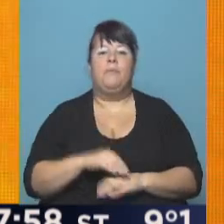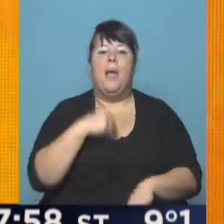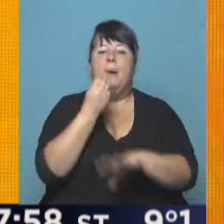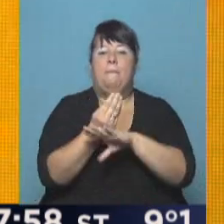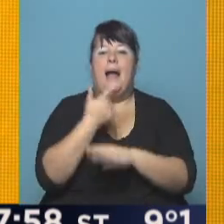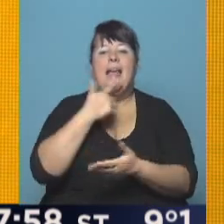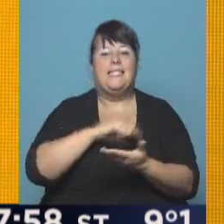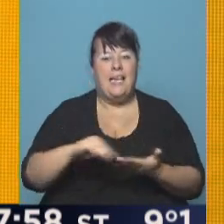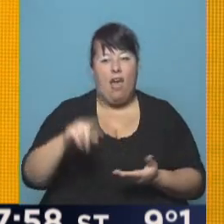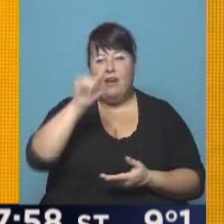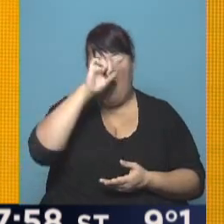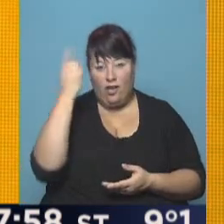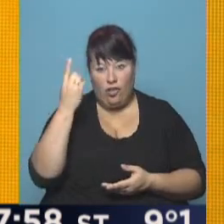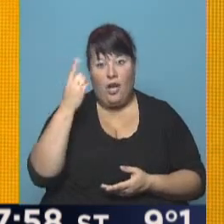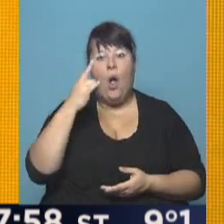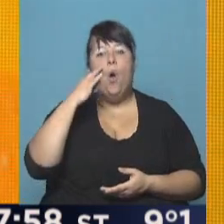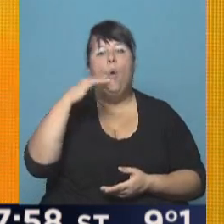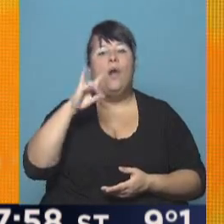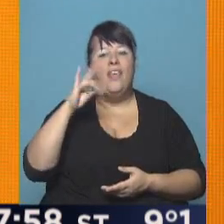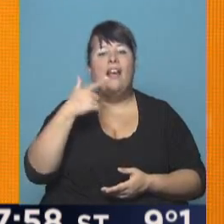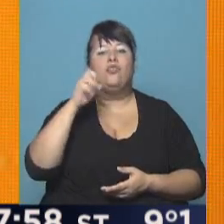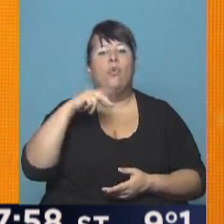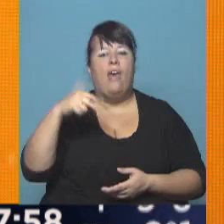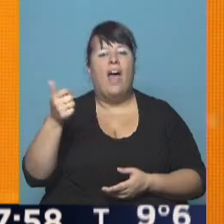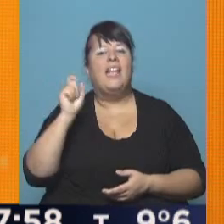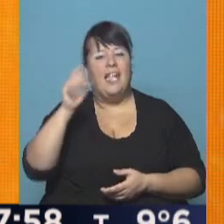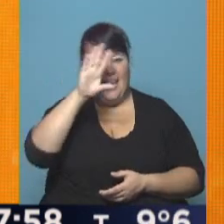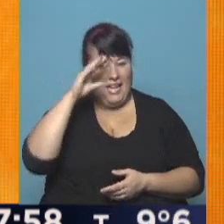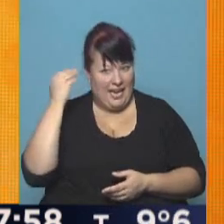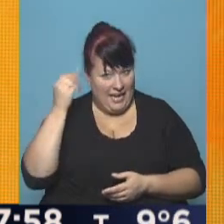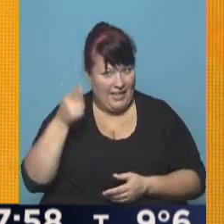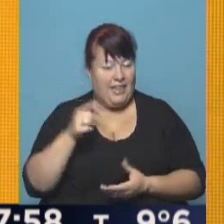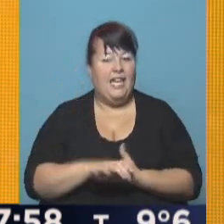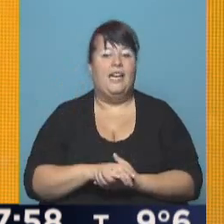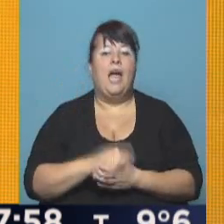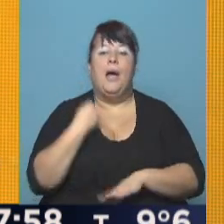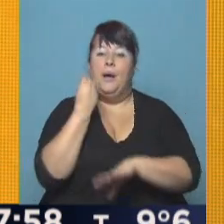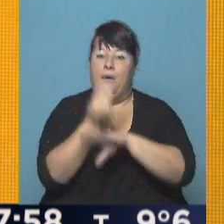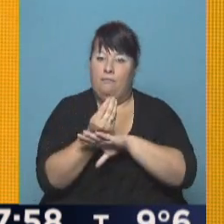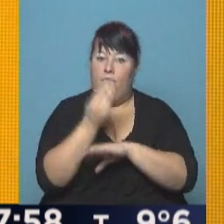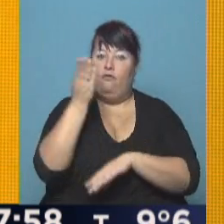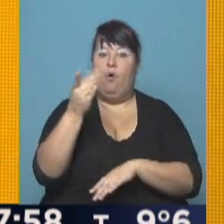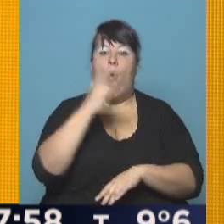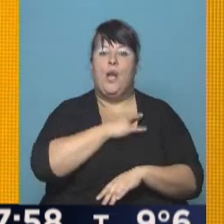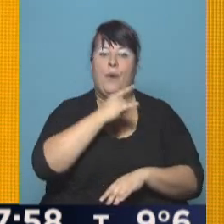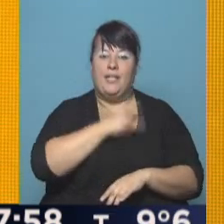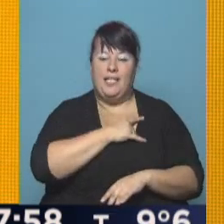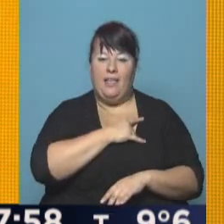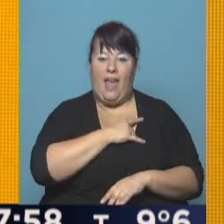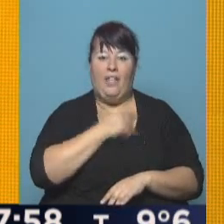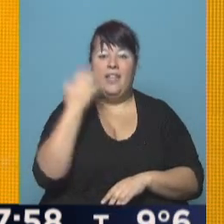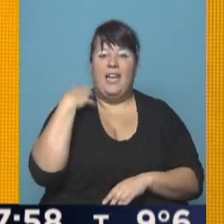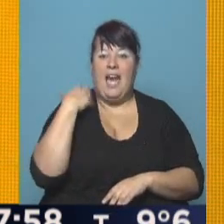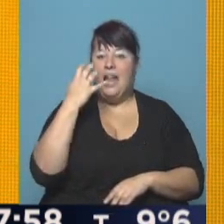Precandidata a senadora nacional por Unidad Ciudadana, estamos hablando de Cristina Fernández de Kirchner, que se presentó en la Universidad